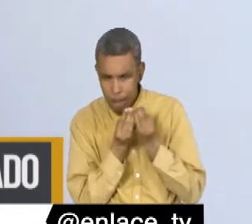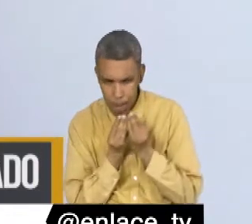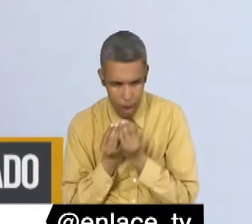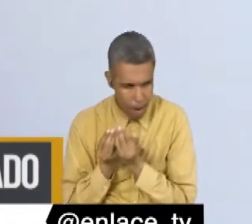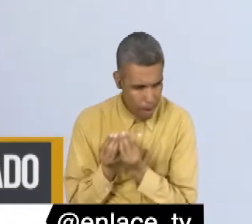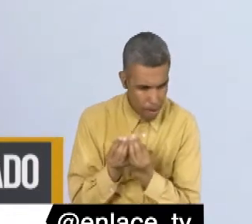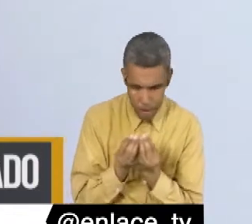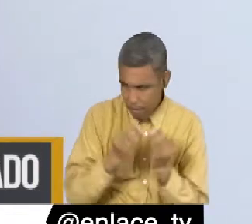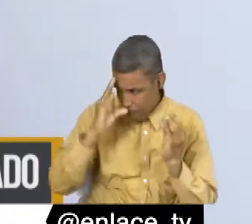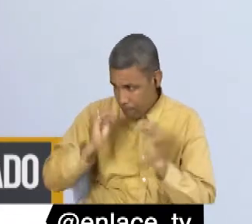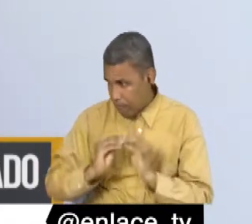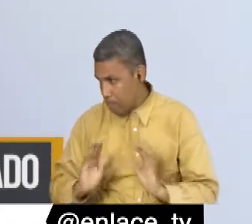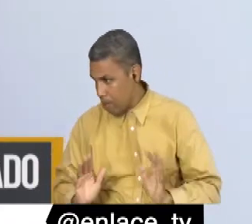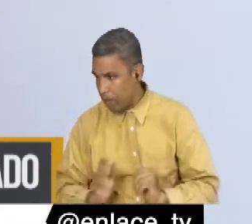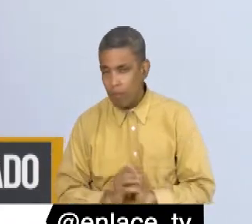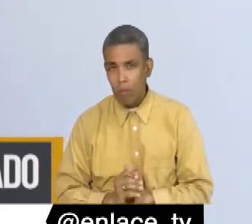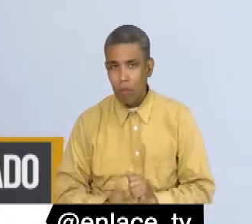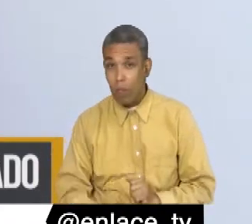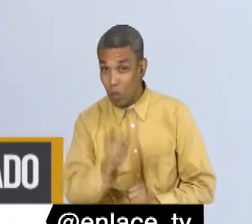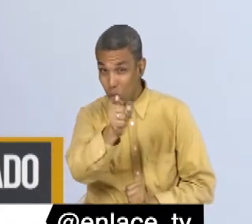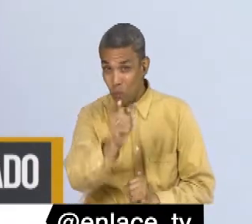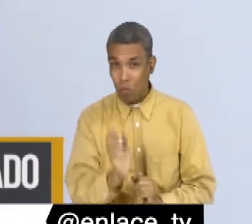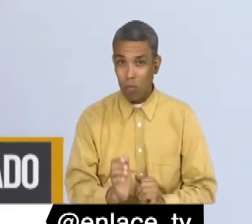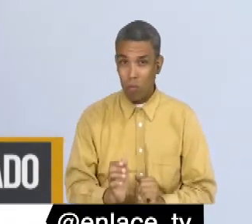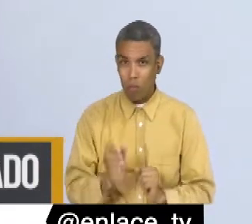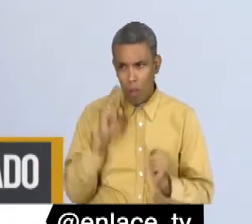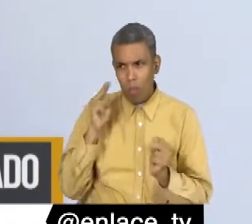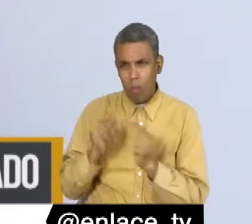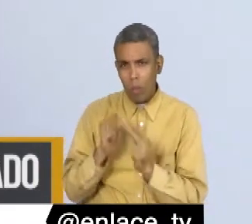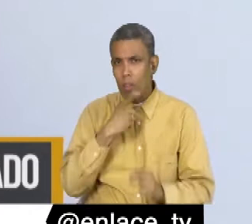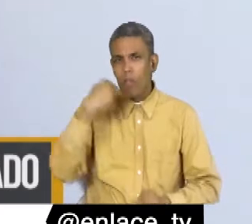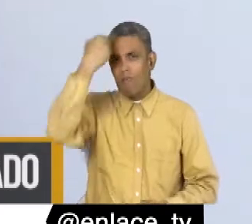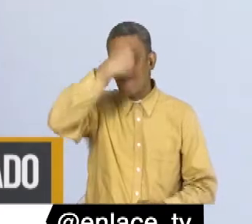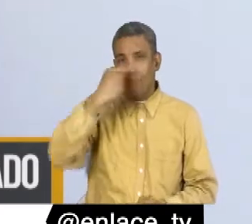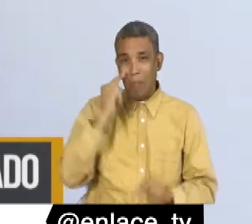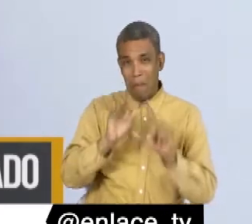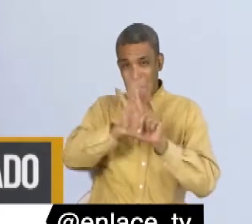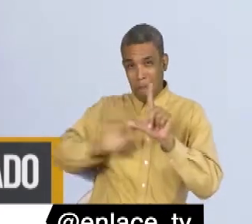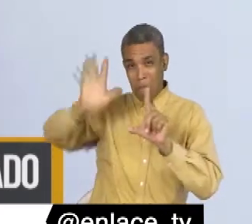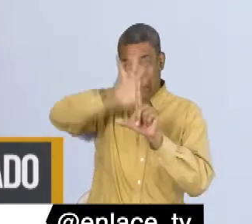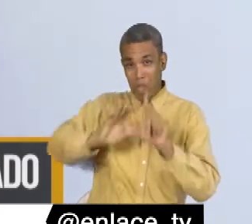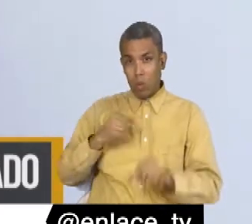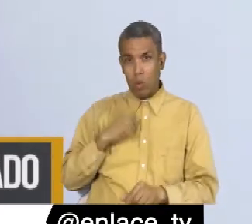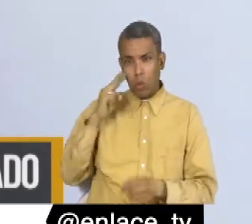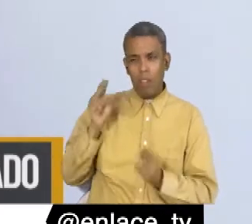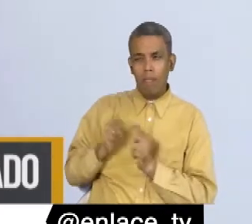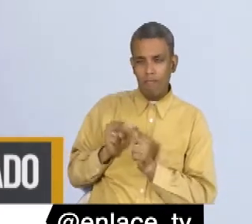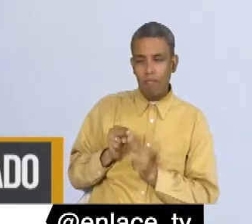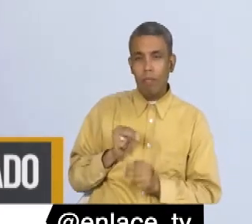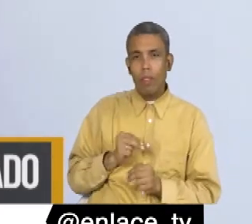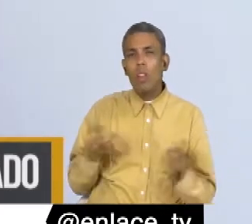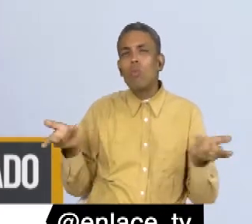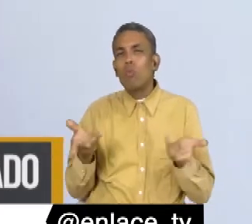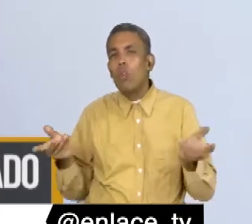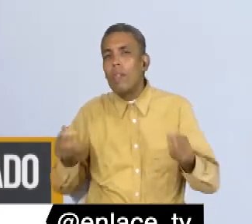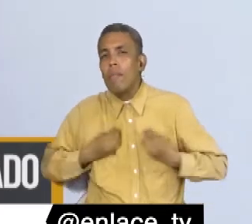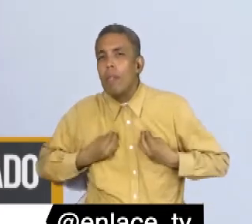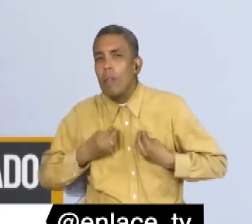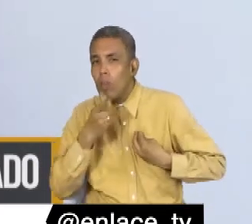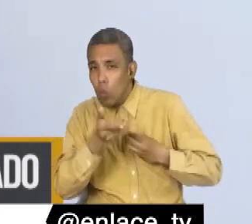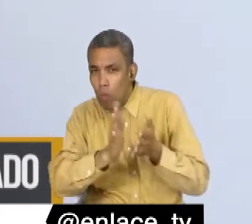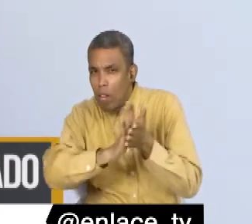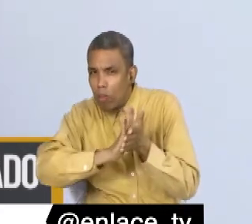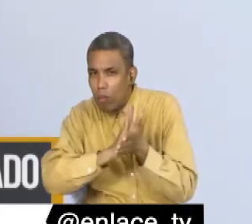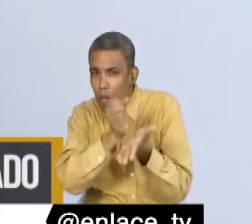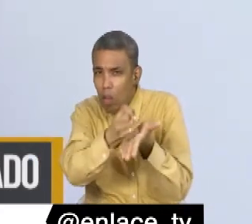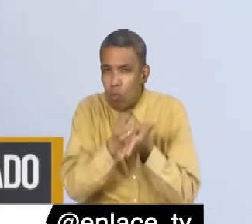hasta 10 millones de pesos para las personas o personas que nos ayuden a lograr la captura de